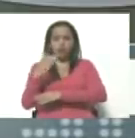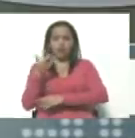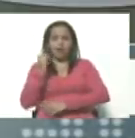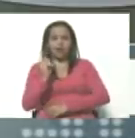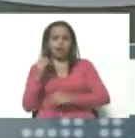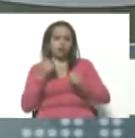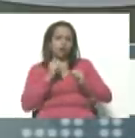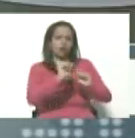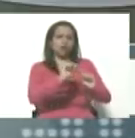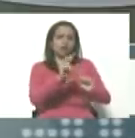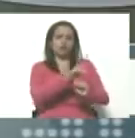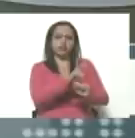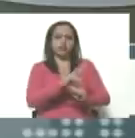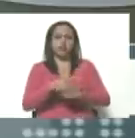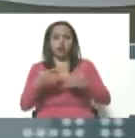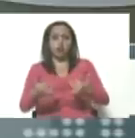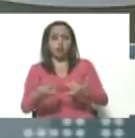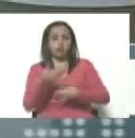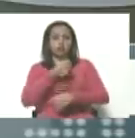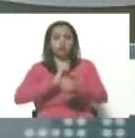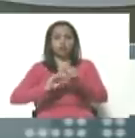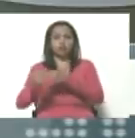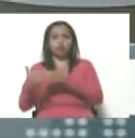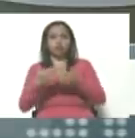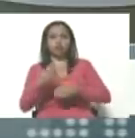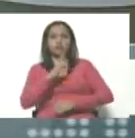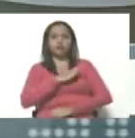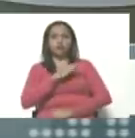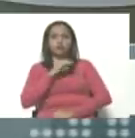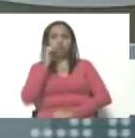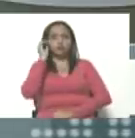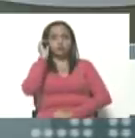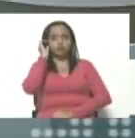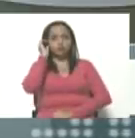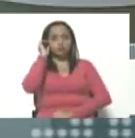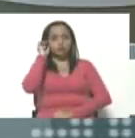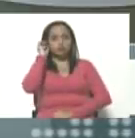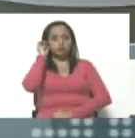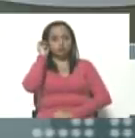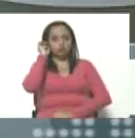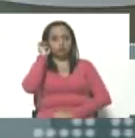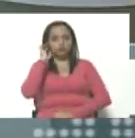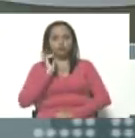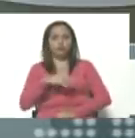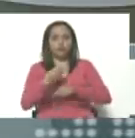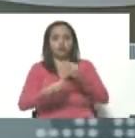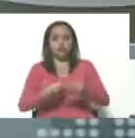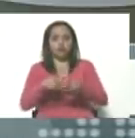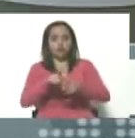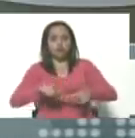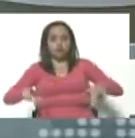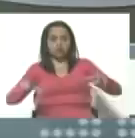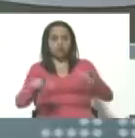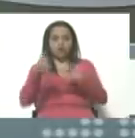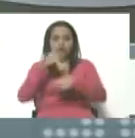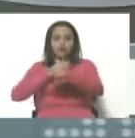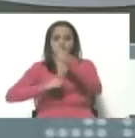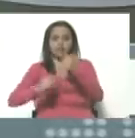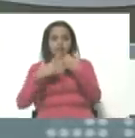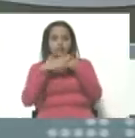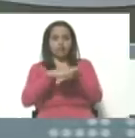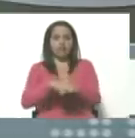Tremenda batalla que tenemos, fíjense, tremenda batalla. Creé las zonas de defensa integral especiales para las zonas